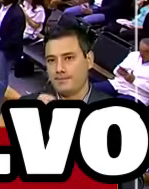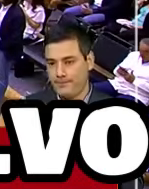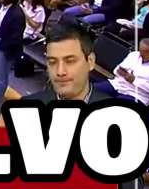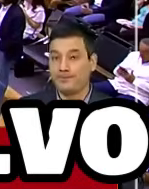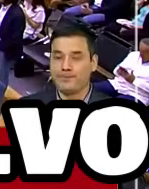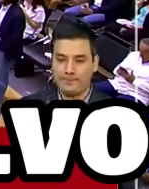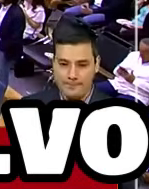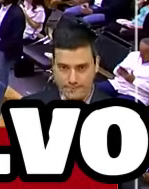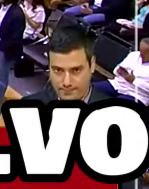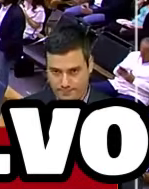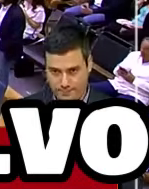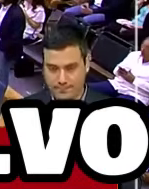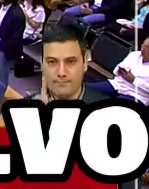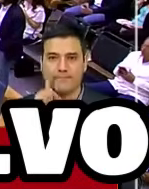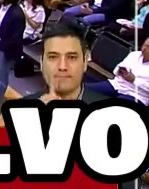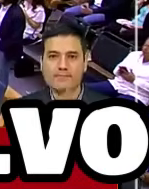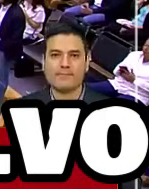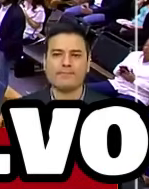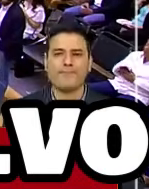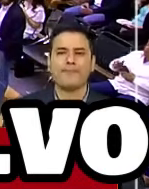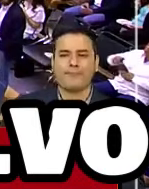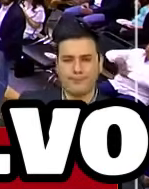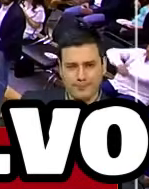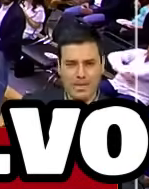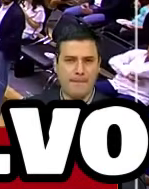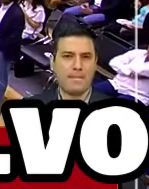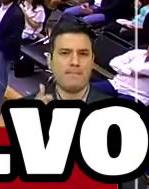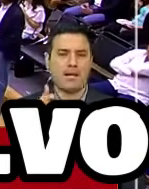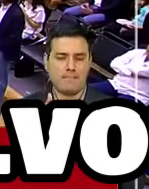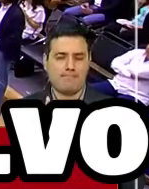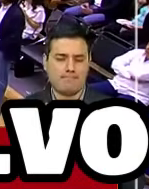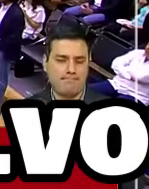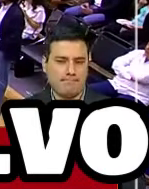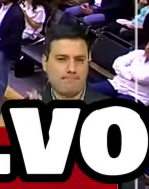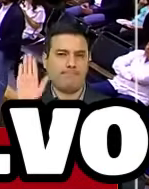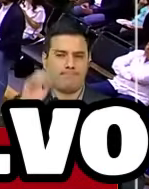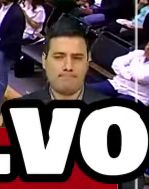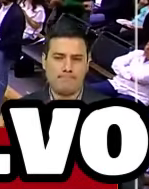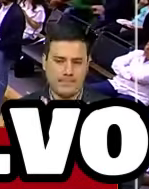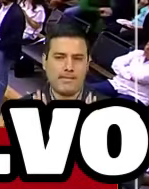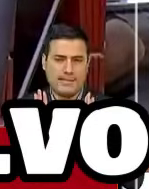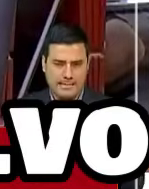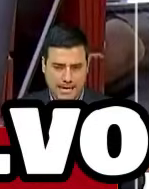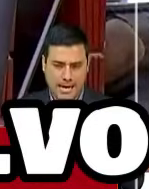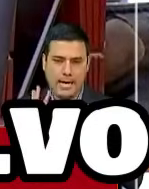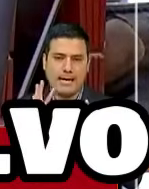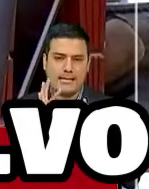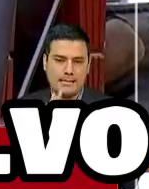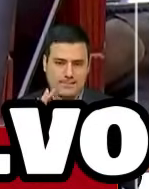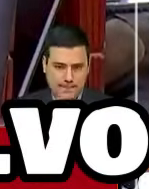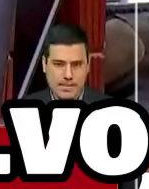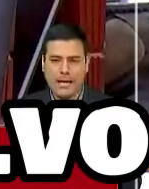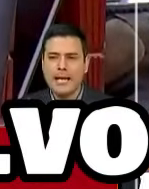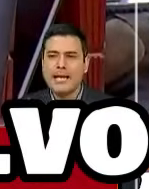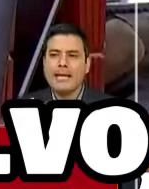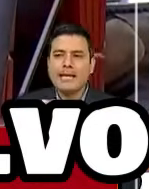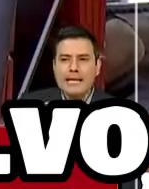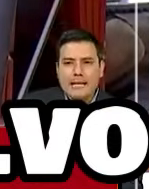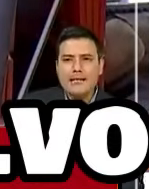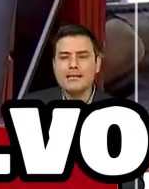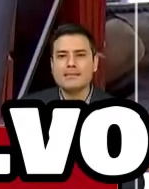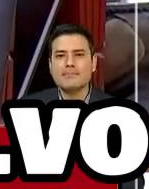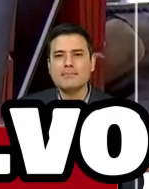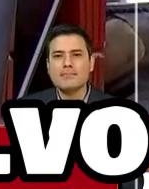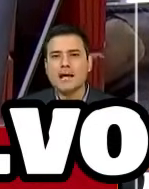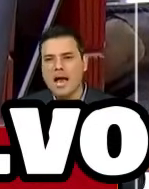Gracias, presidenta. Bueno, ya manifesté en mi primera intervención lo que ha hecho este instituto por evitar el mal uso de los programas sociales,